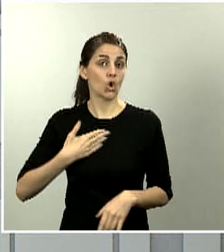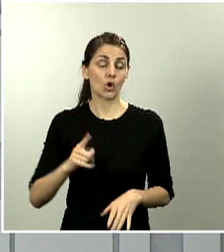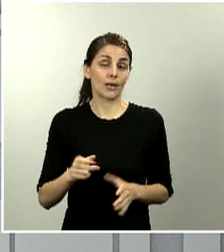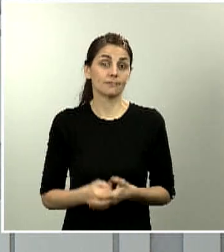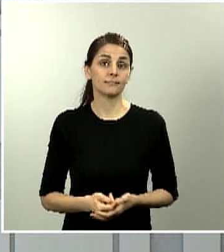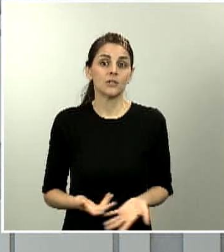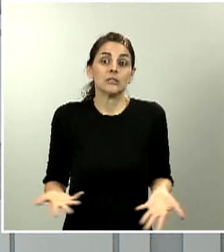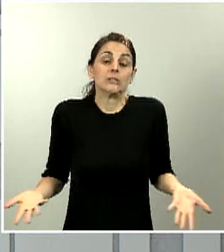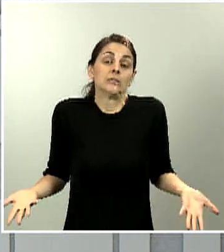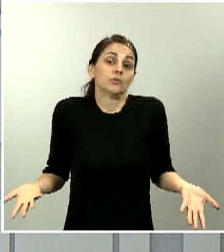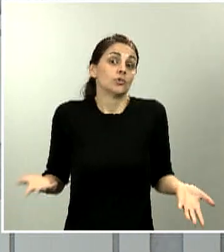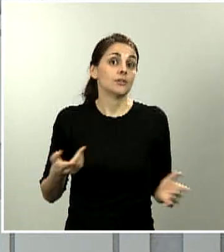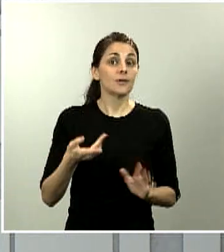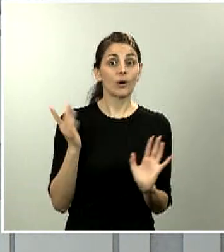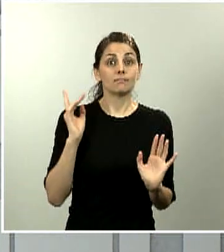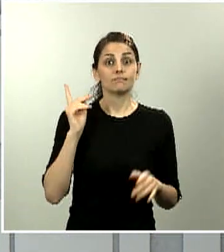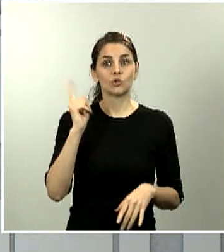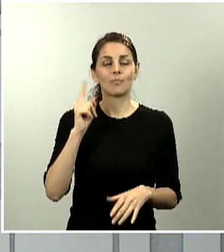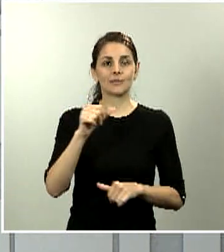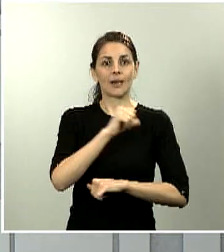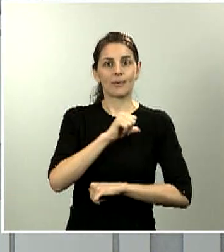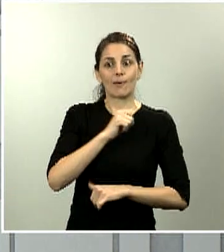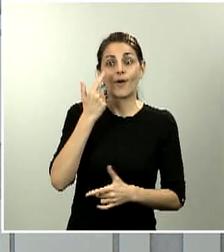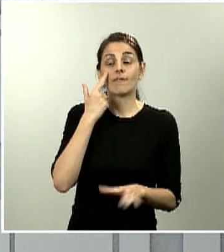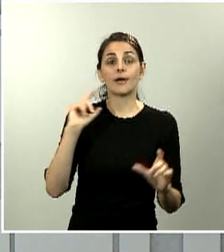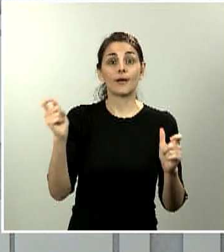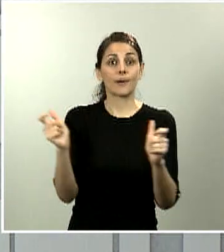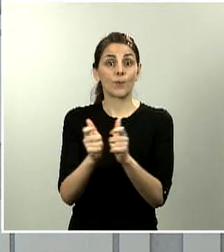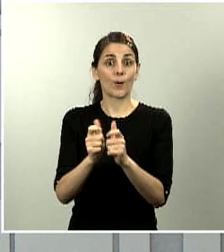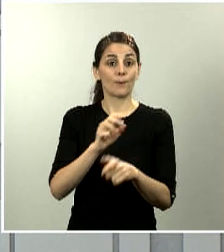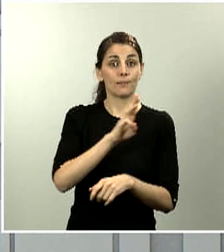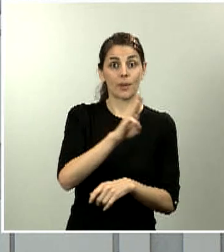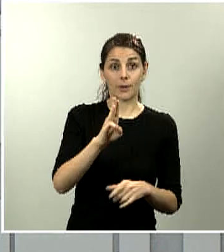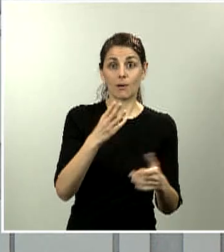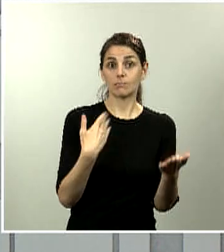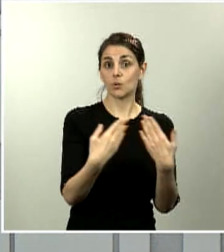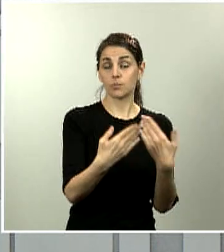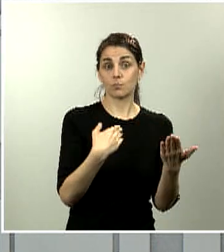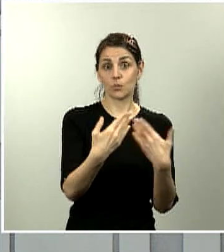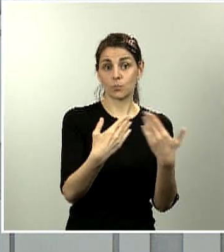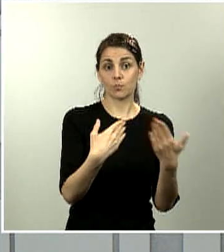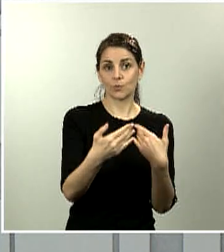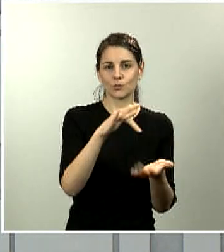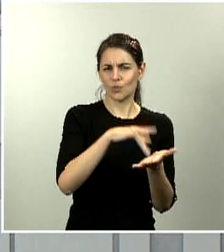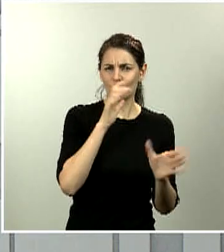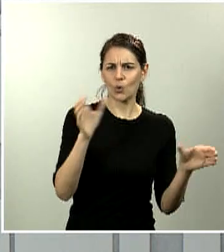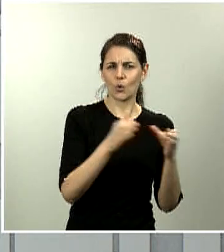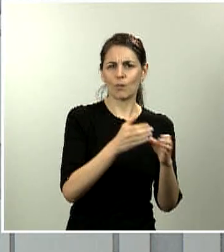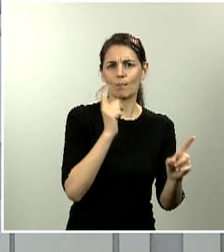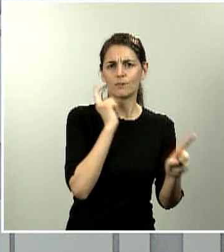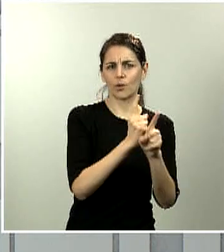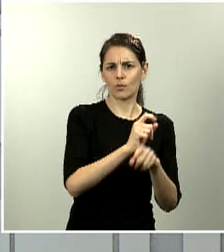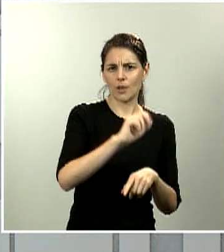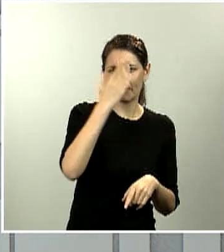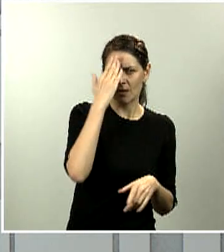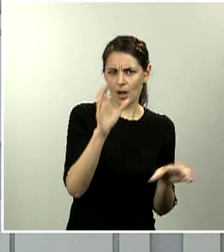presidente converse con el Partido Popular para que también el principal partido de la oposición en España se una